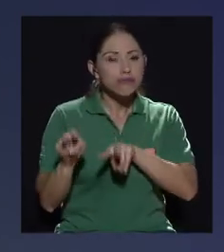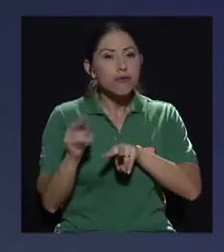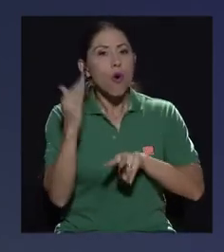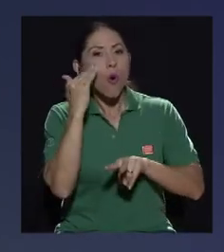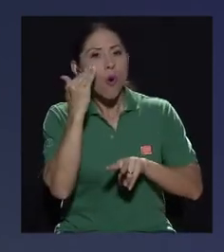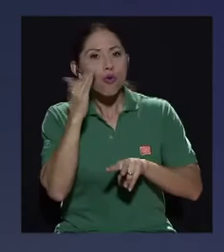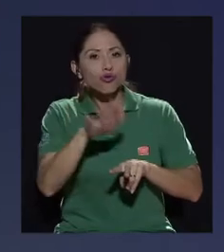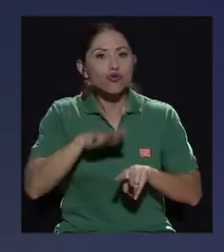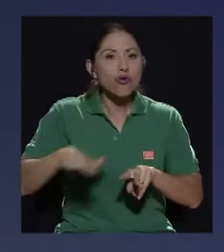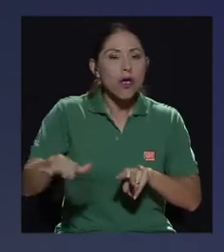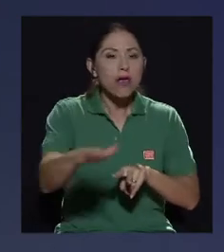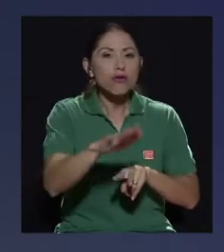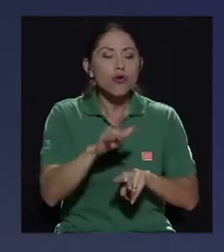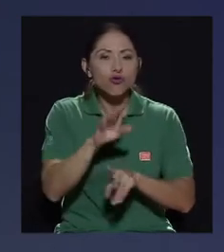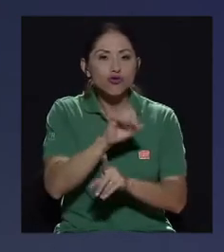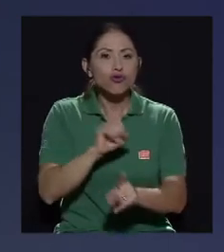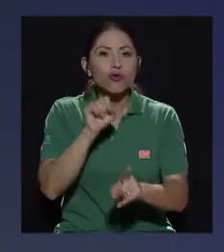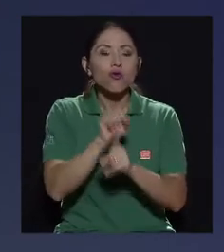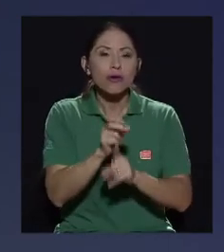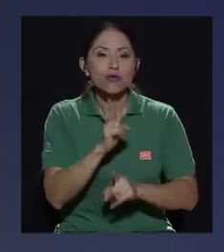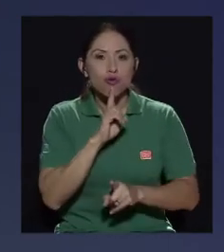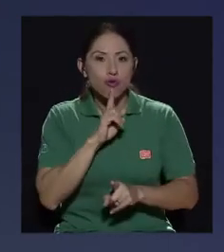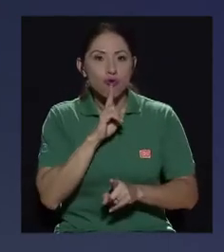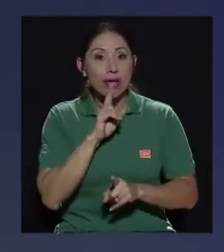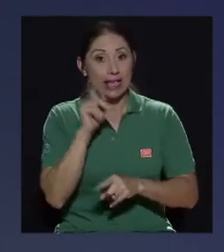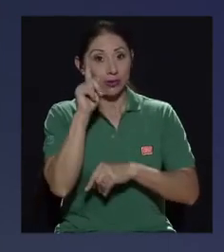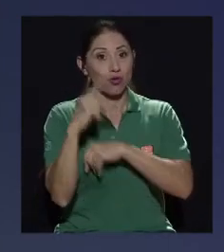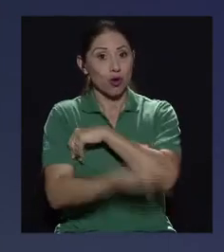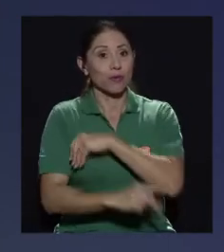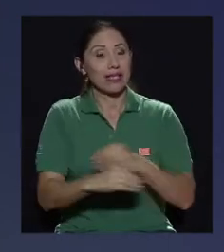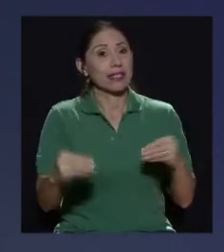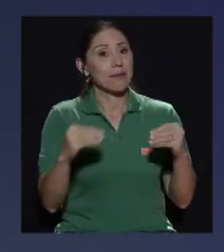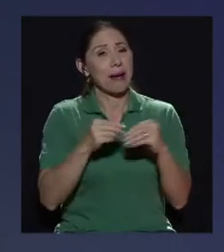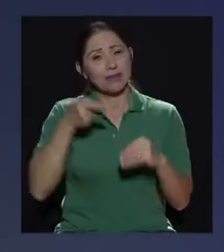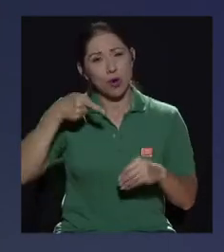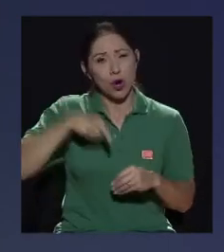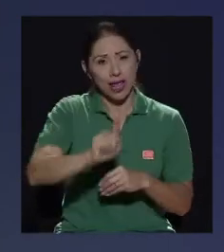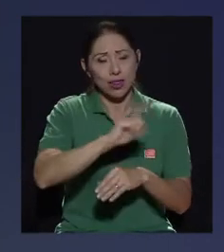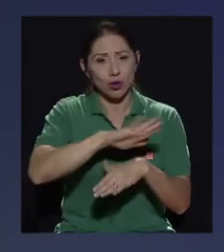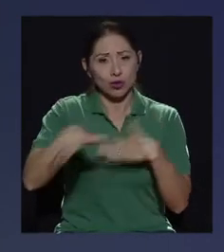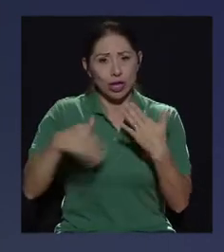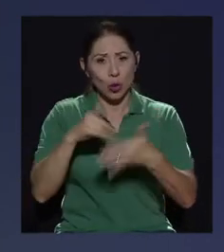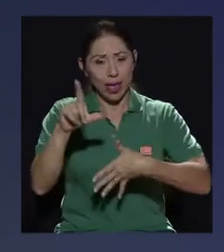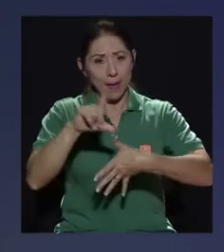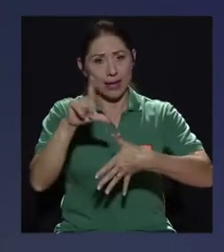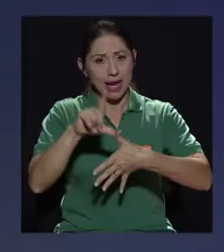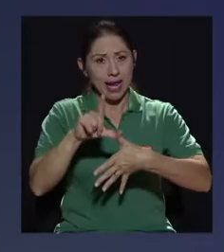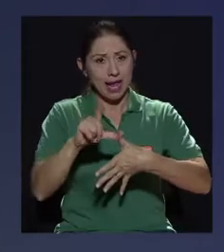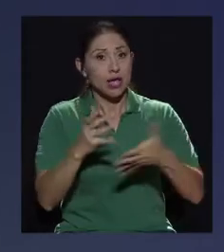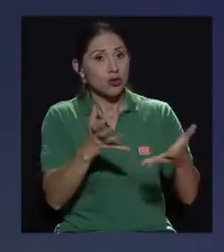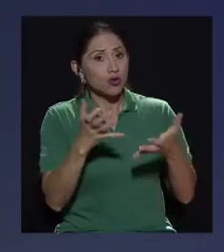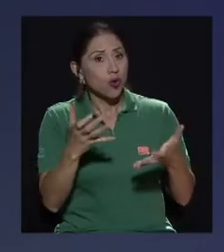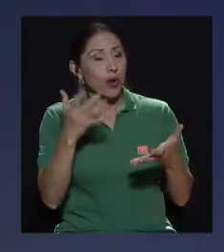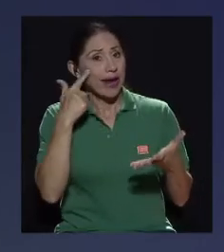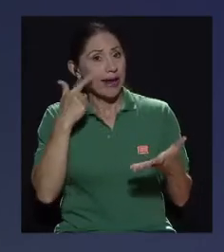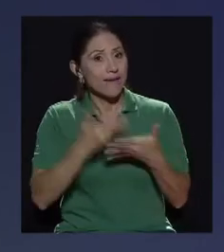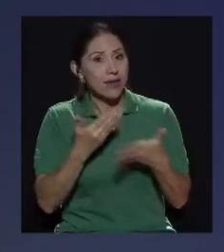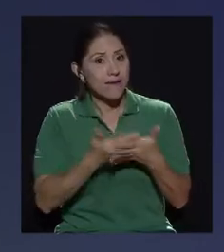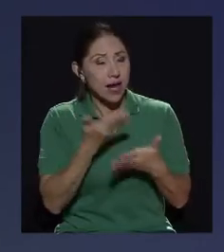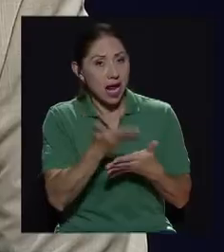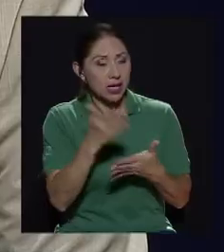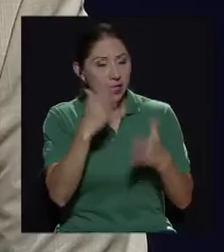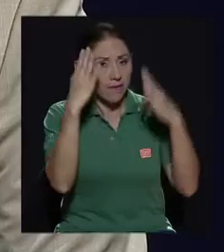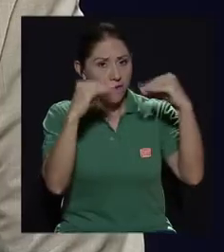conociéndose la realidad hondureña que además desde los países más violentos de toda la américa latina y quería verificar ese tipo de